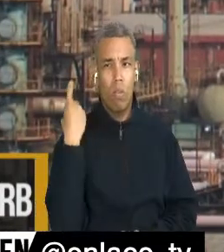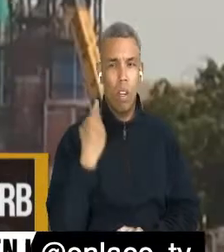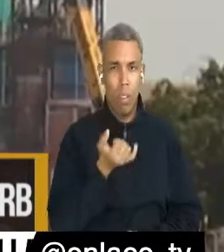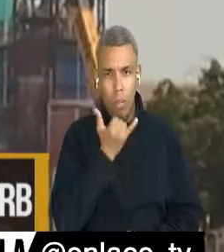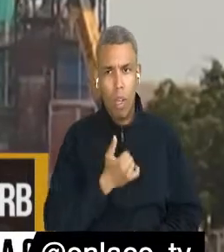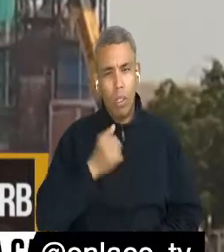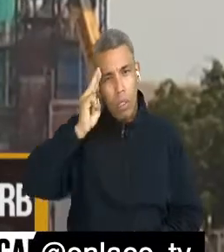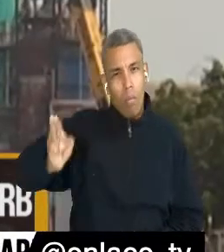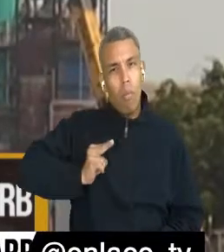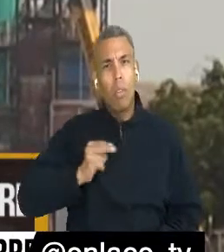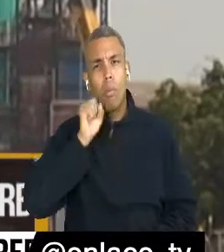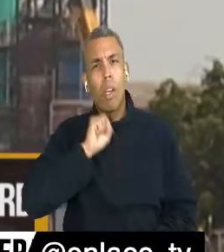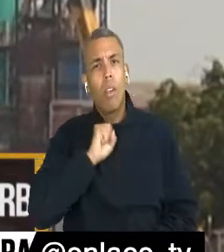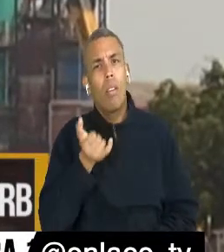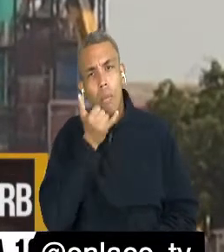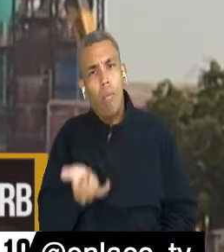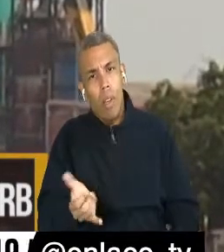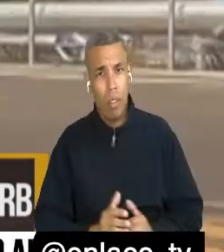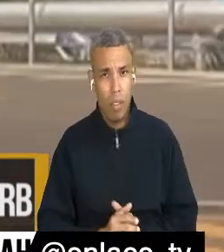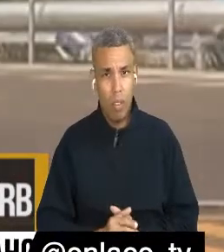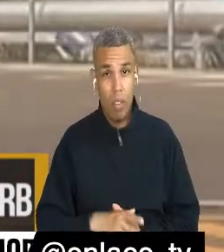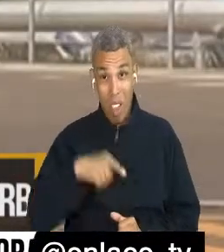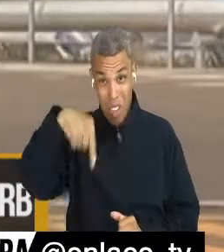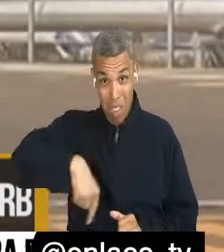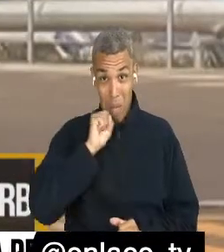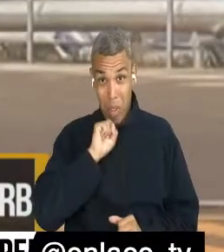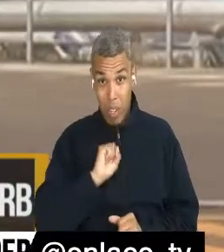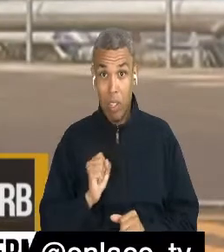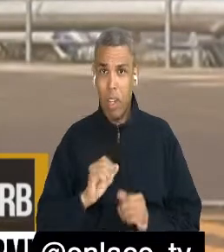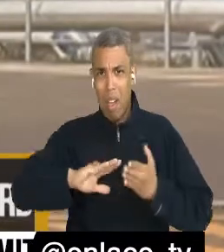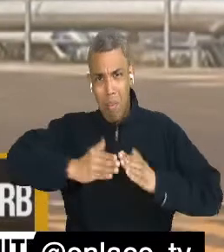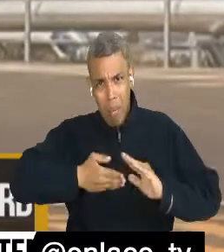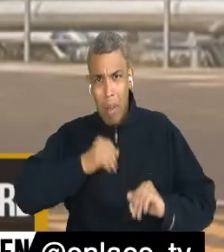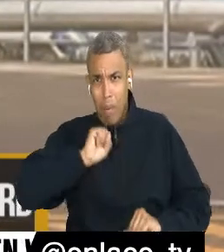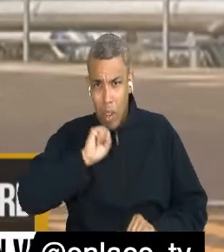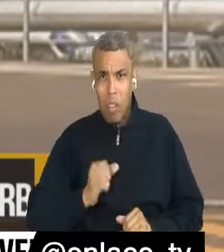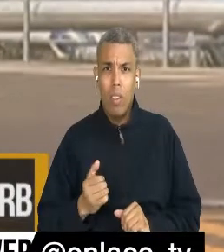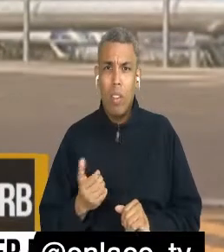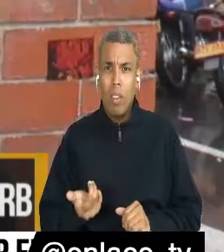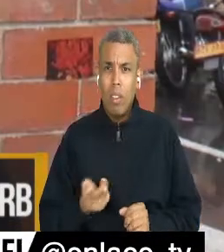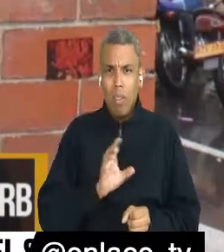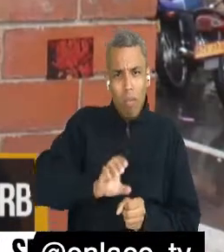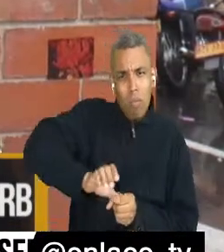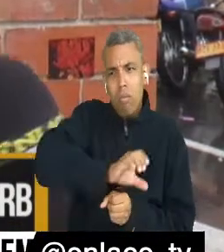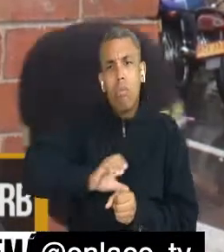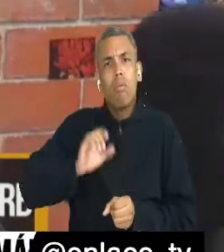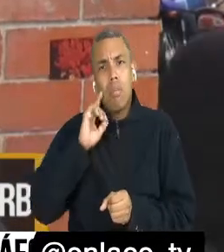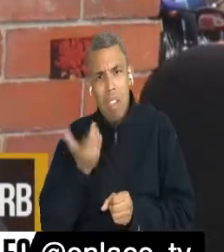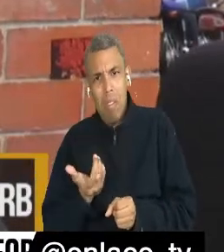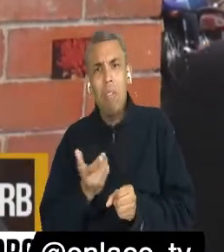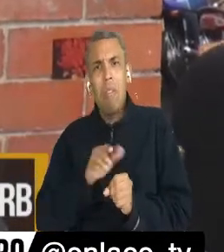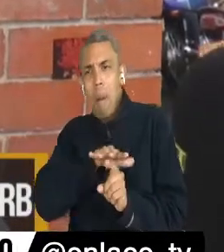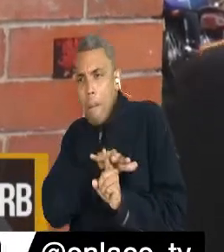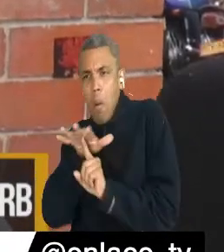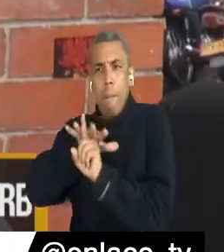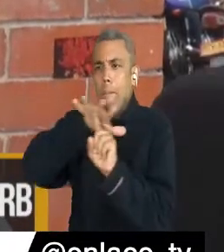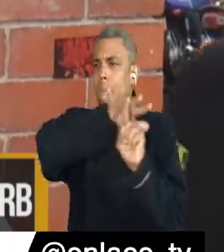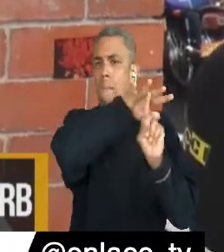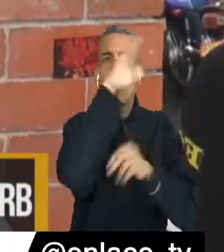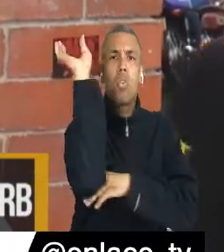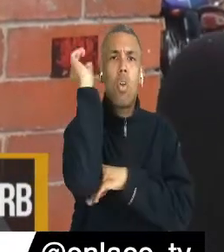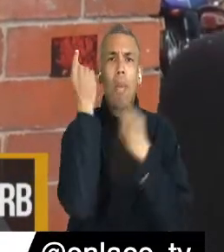Barranca Bermeja, porque sabemos de que Barranca Bermeja ha sido una ciudad de que ha sido para todo Colombia. ¿Usted estaría dispuesto a apoyar un